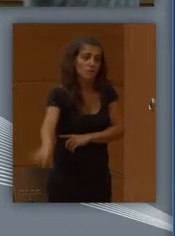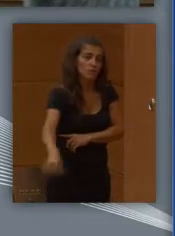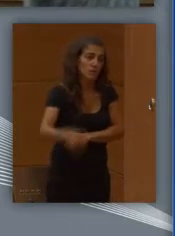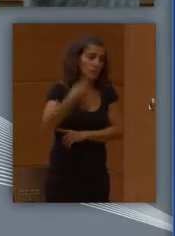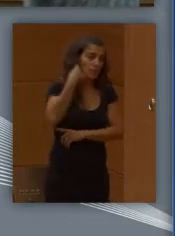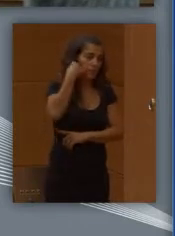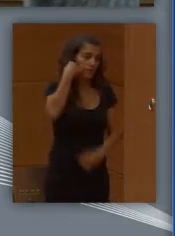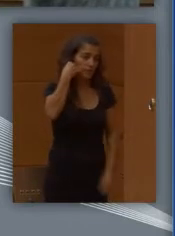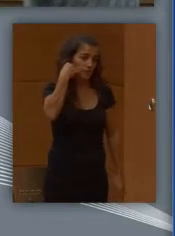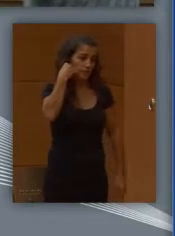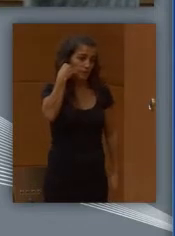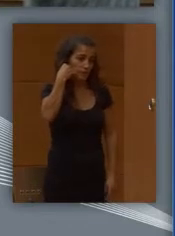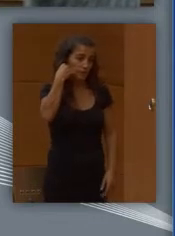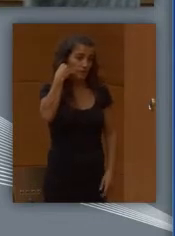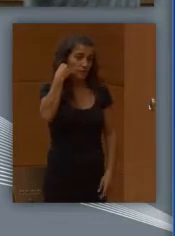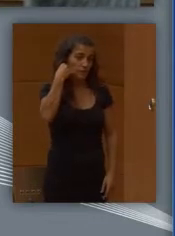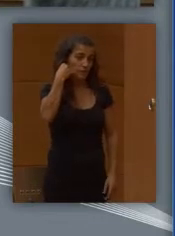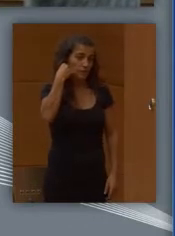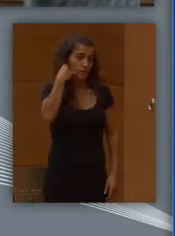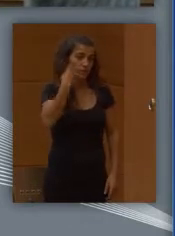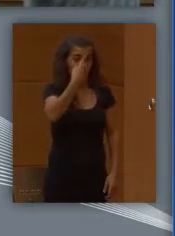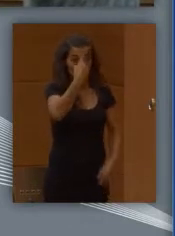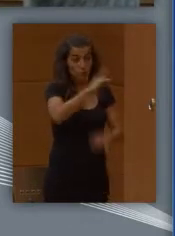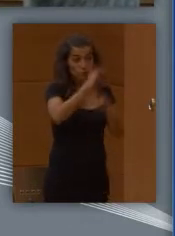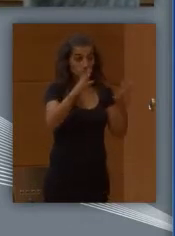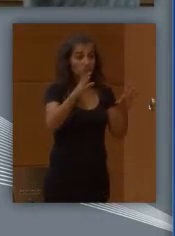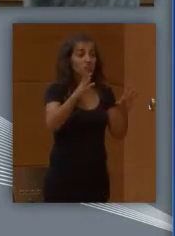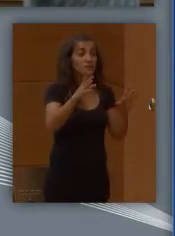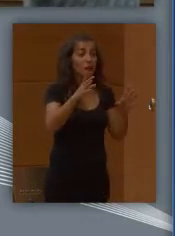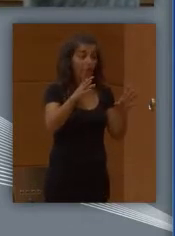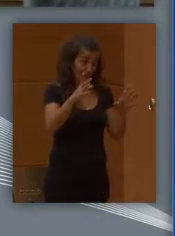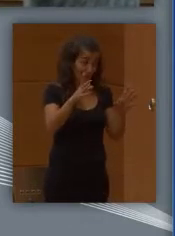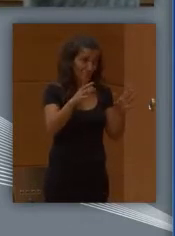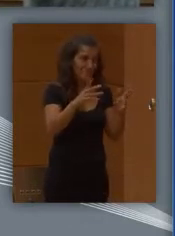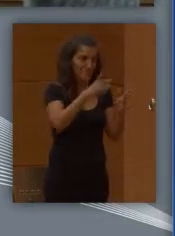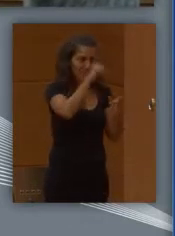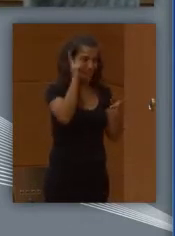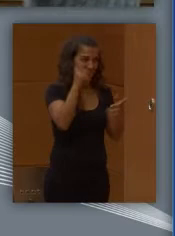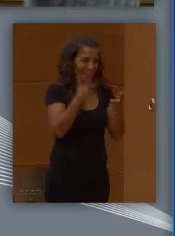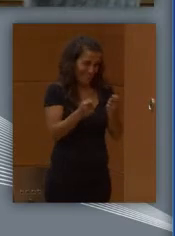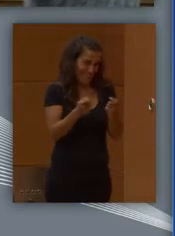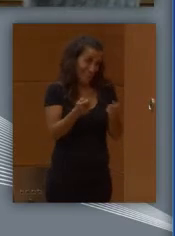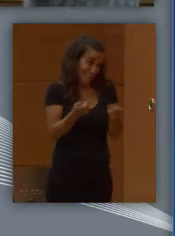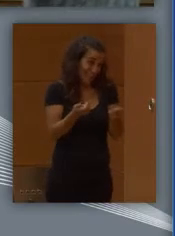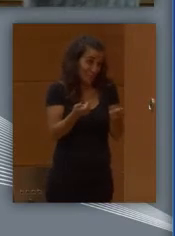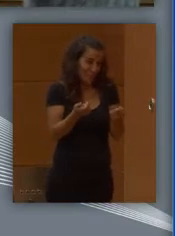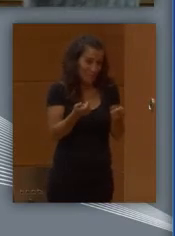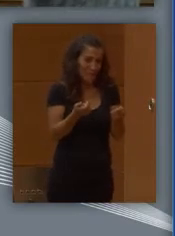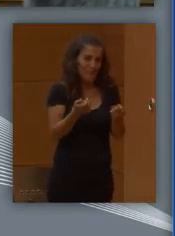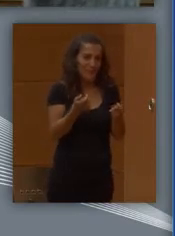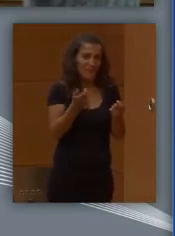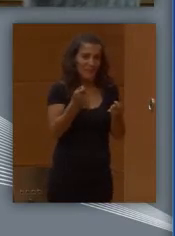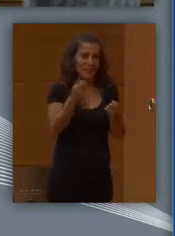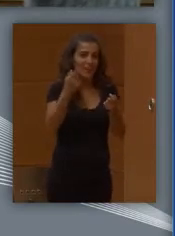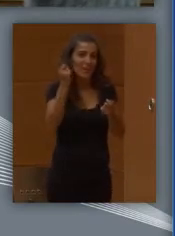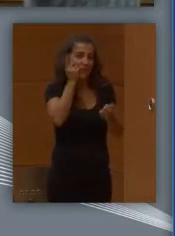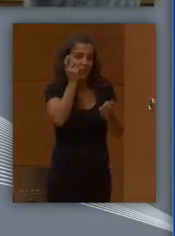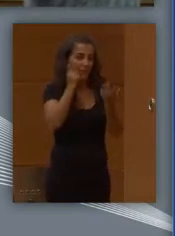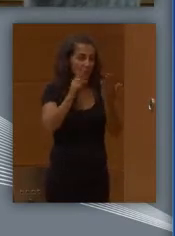teléfono, está obviamente en Madrid, y va a encender su cámara para ver qué tiene alrededor.